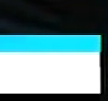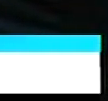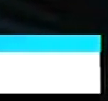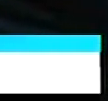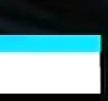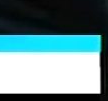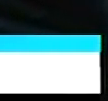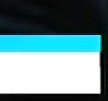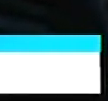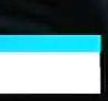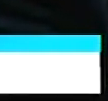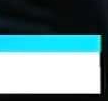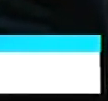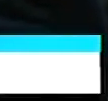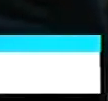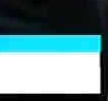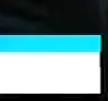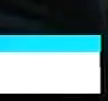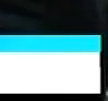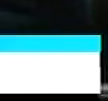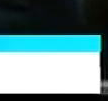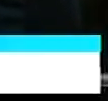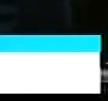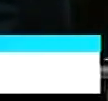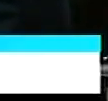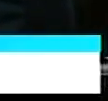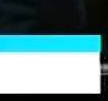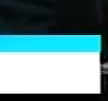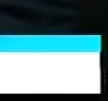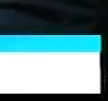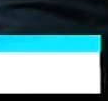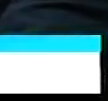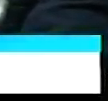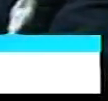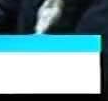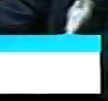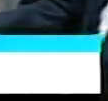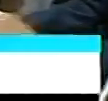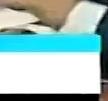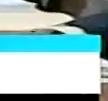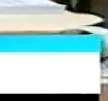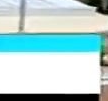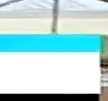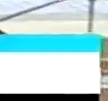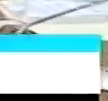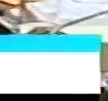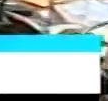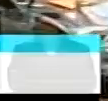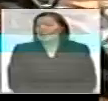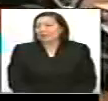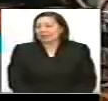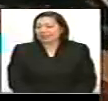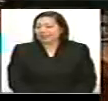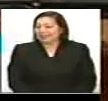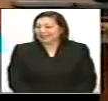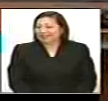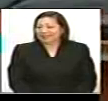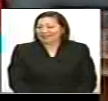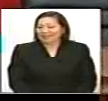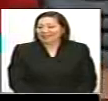lluvia lleva abajo a la contaminación por partículas, y por eso es que nos